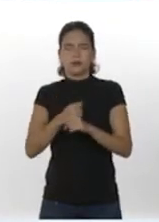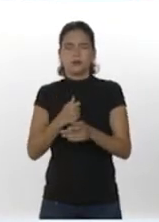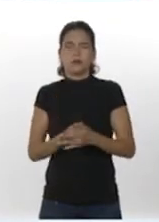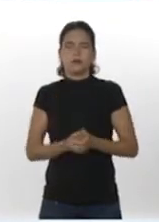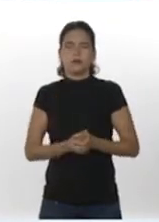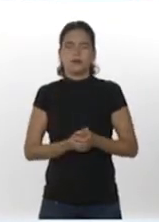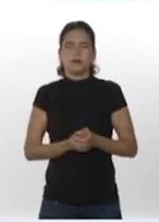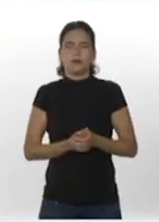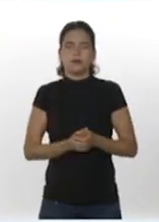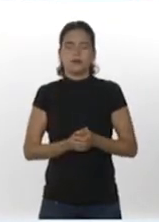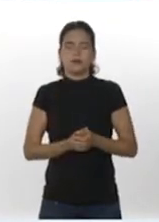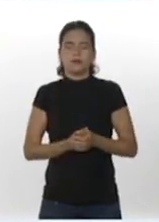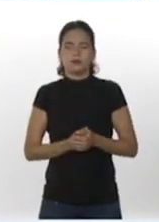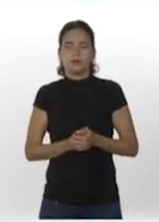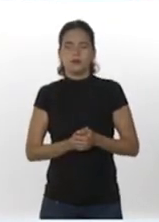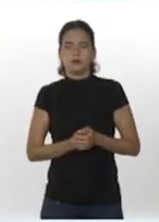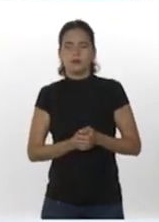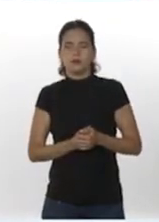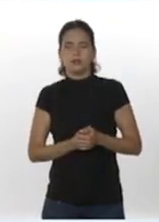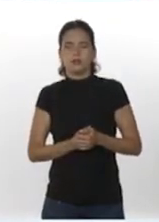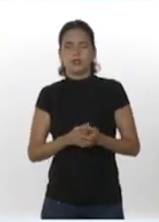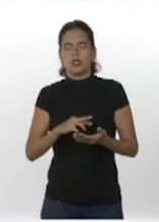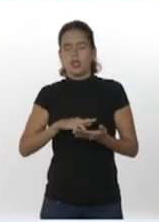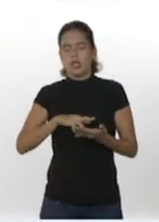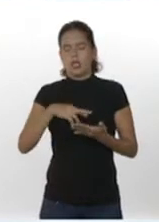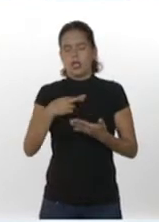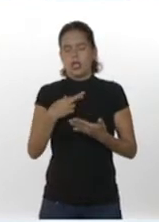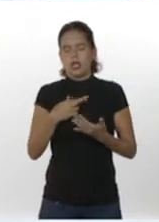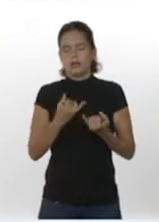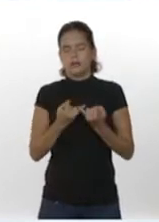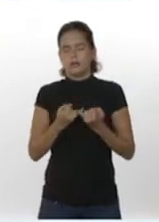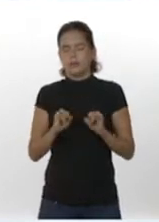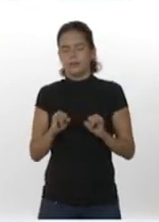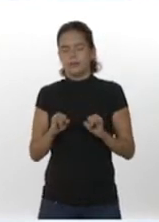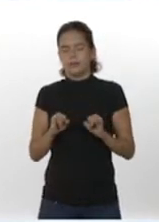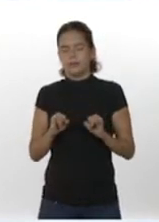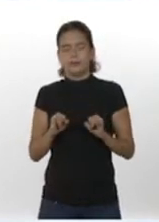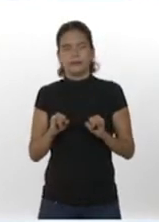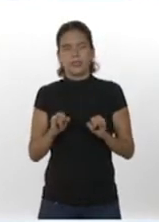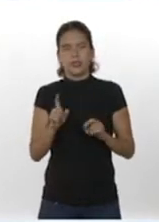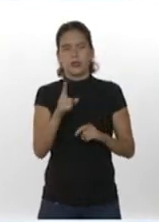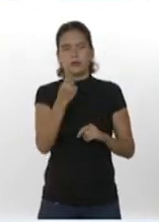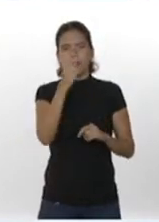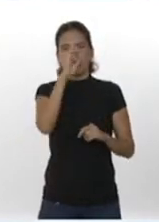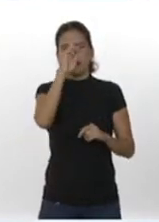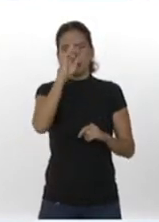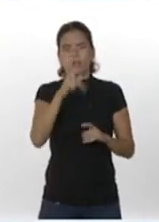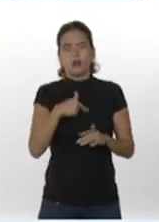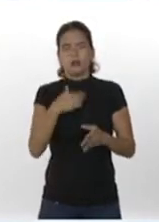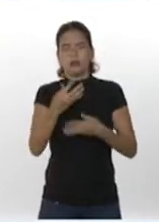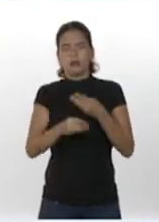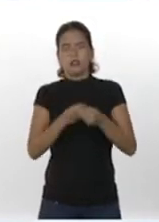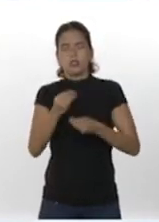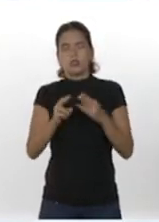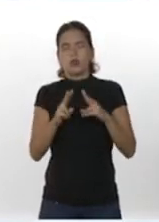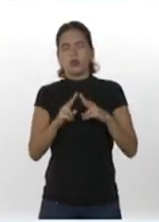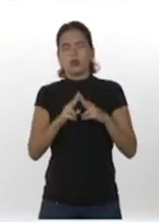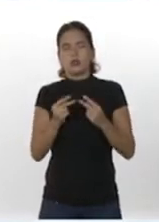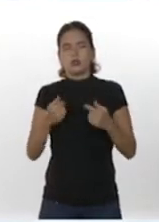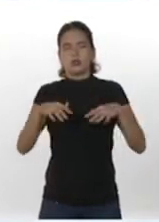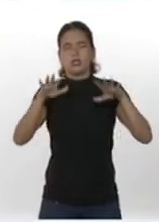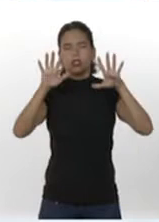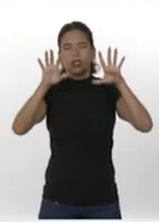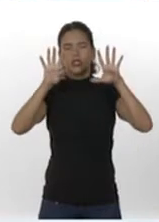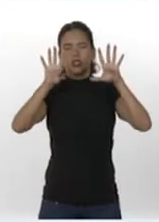que es la caída de la Primera República. Fíjense, cuando se hace, o lo que se conoce como el 19